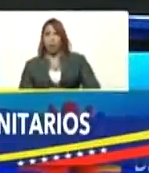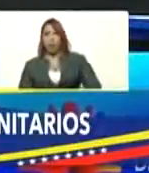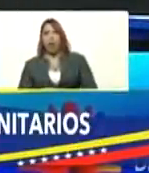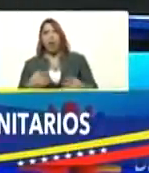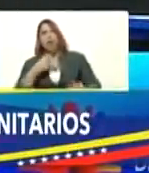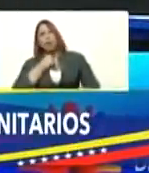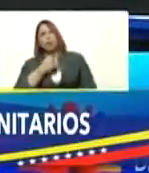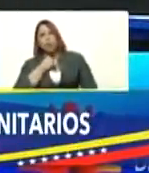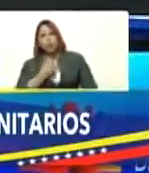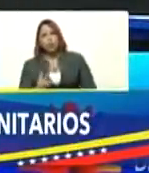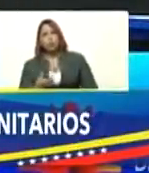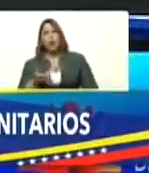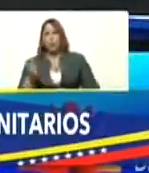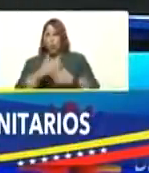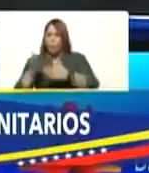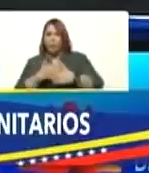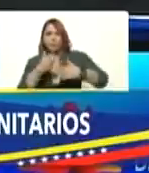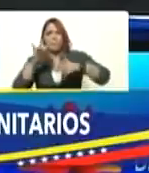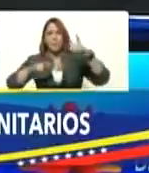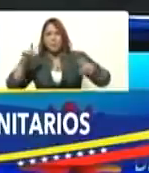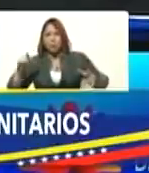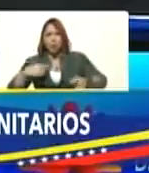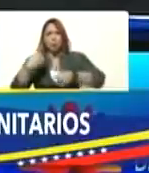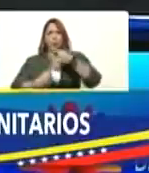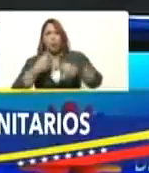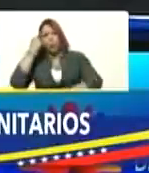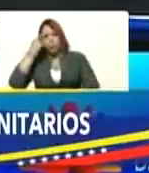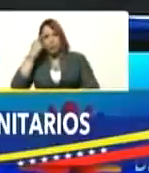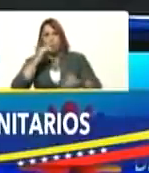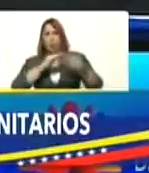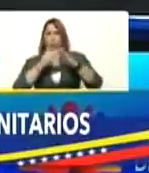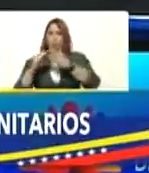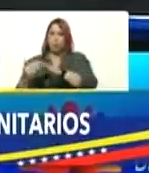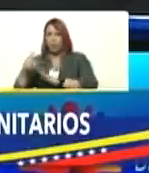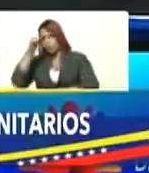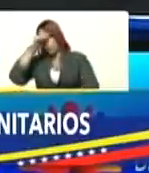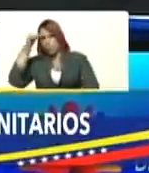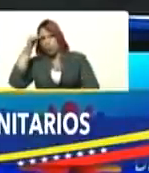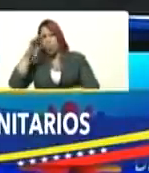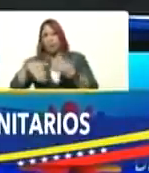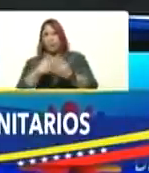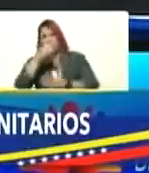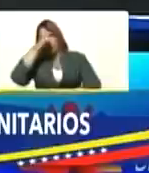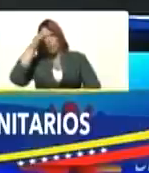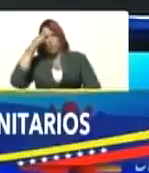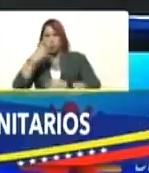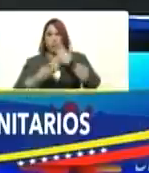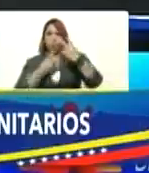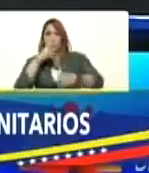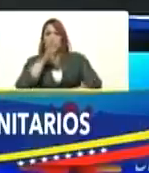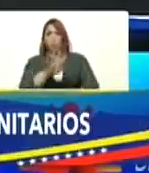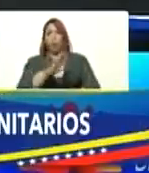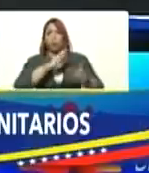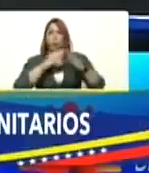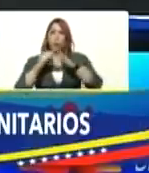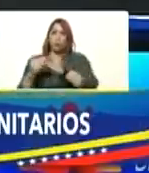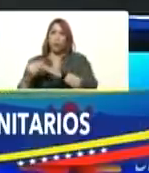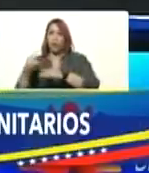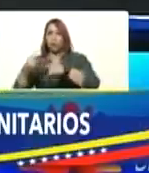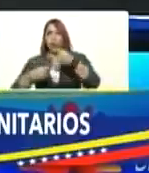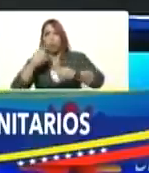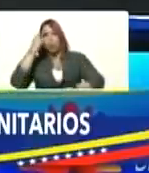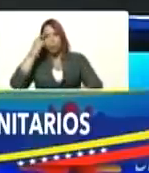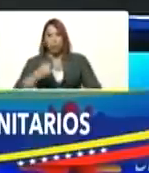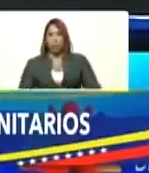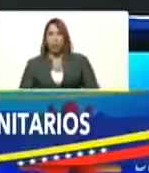la gente todos los días en las comunidades, de domingo a domingo. Recorre 4 comunidades por día.